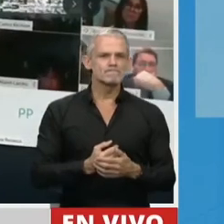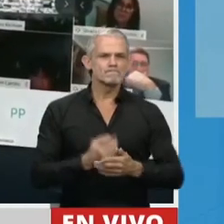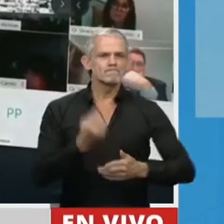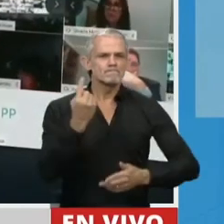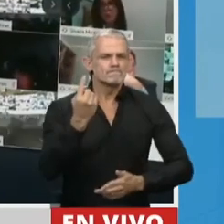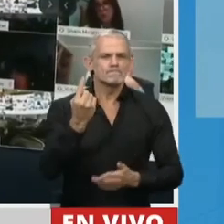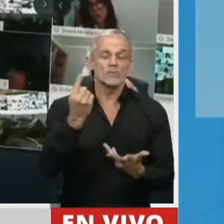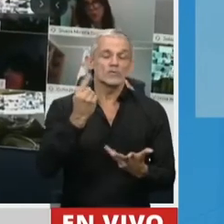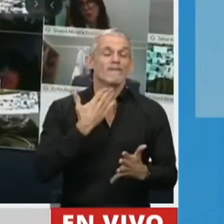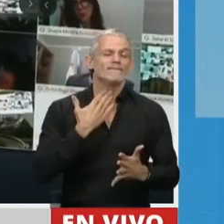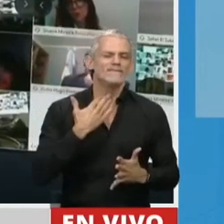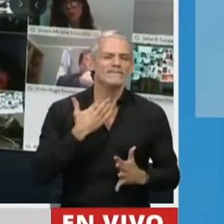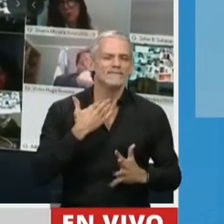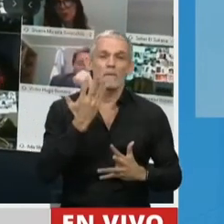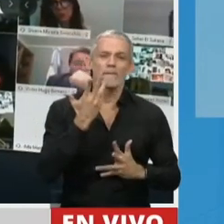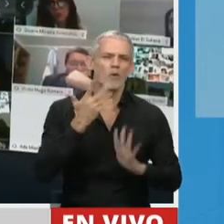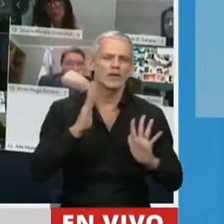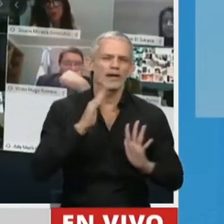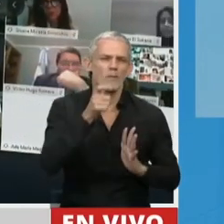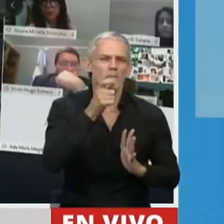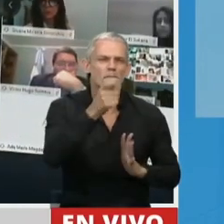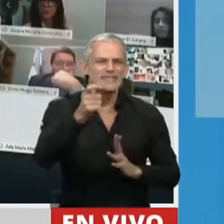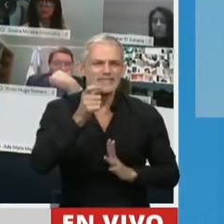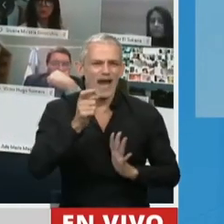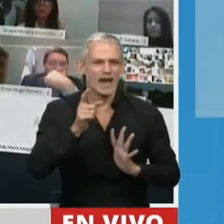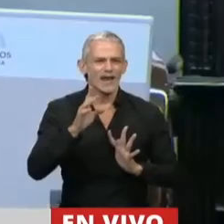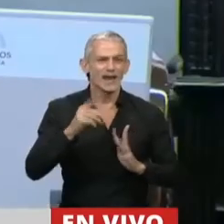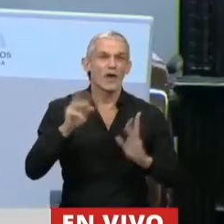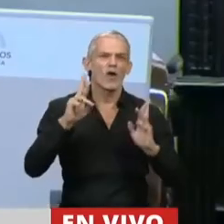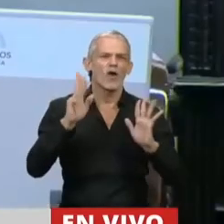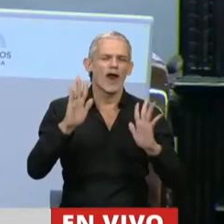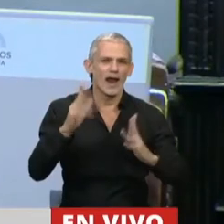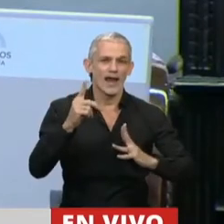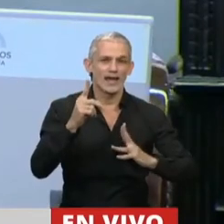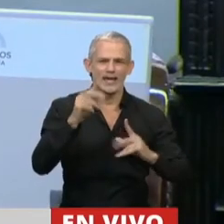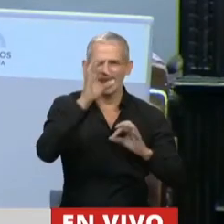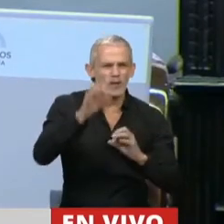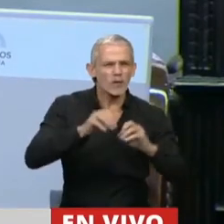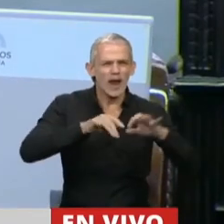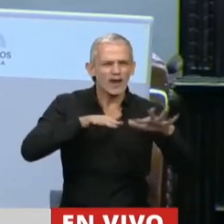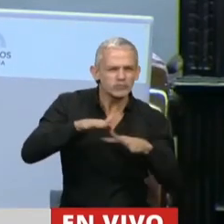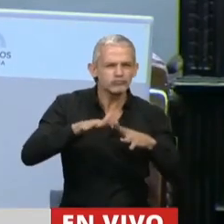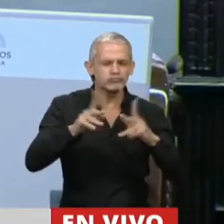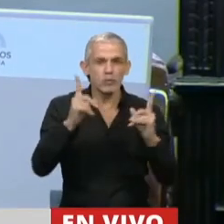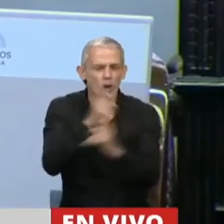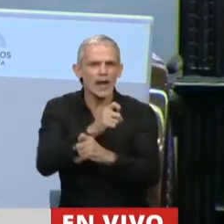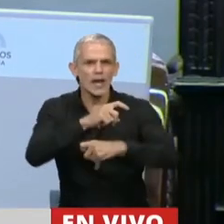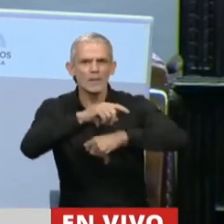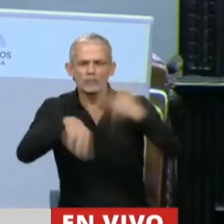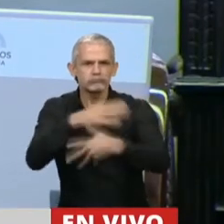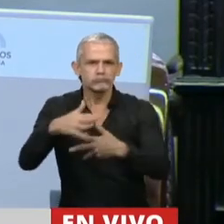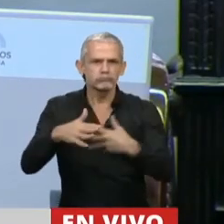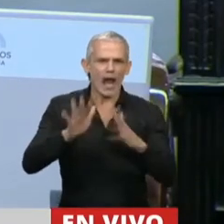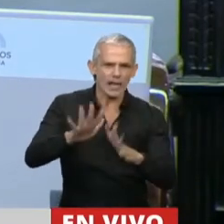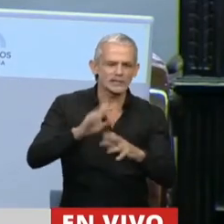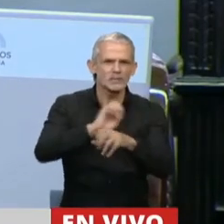es un deseo y un mensaje que espero que ninguna crisis, ninguna tensión,